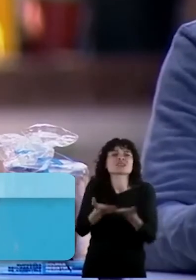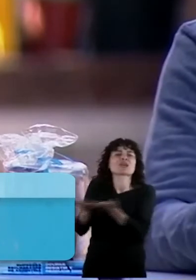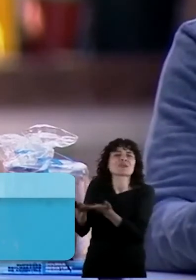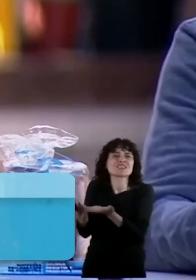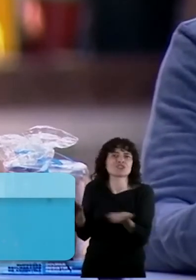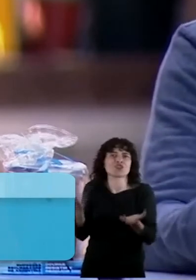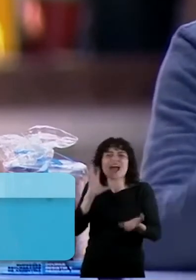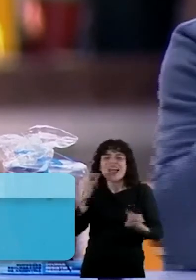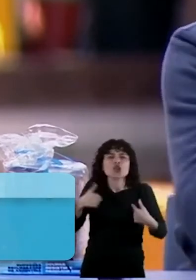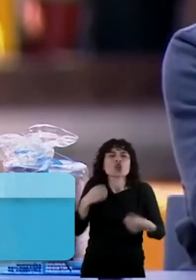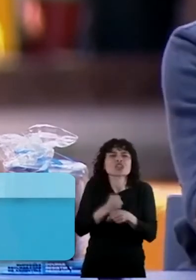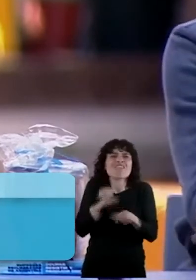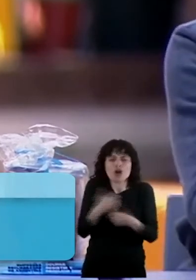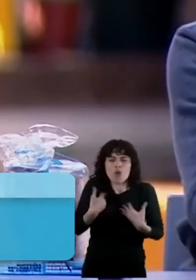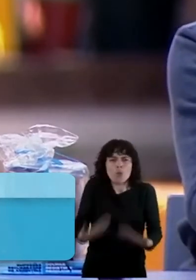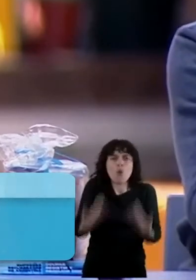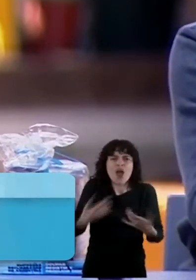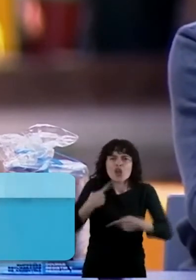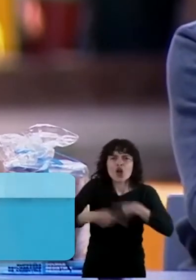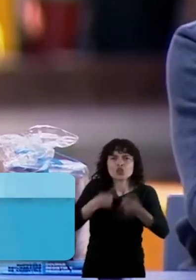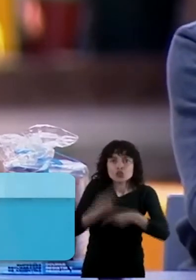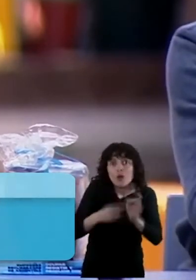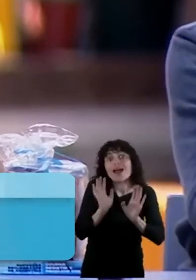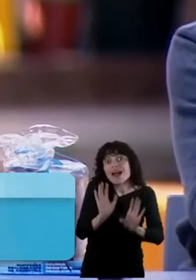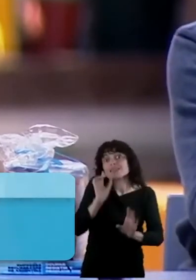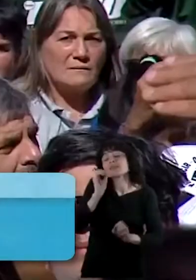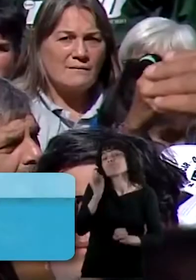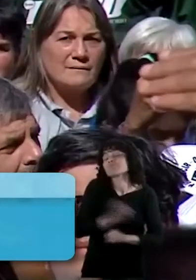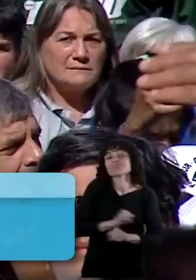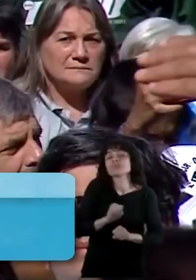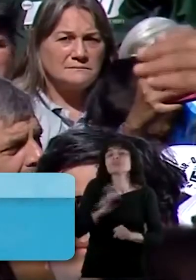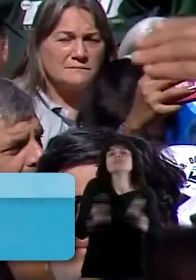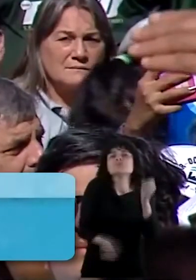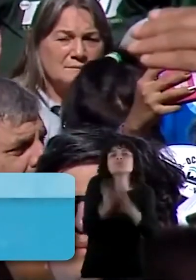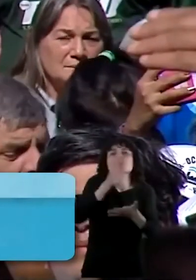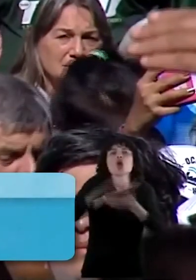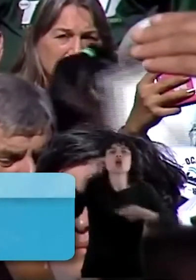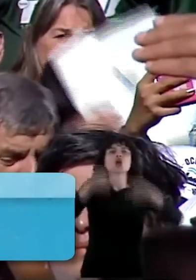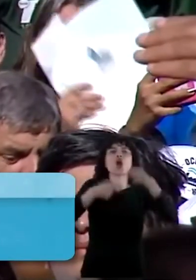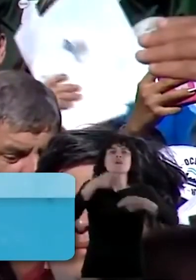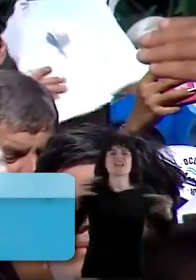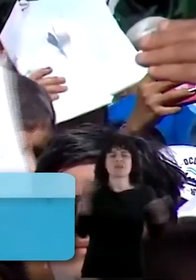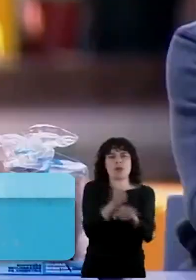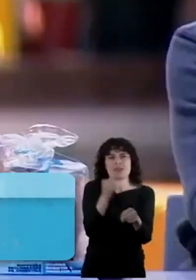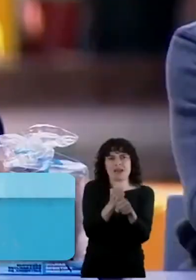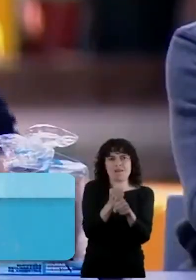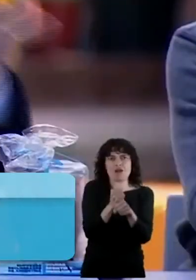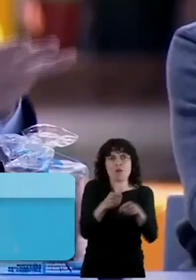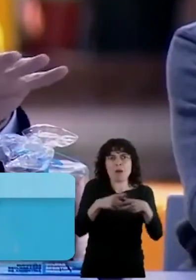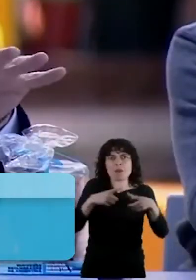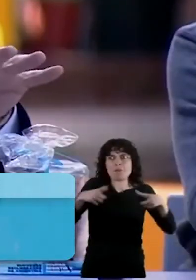que podían prestar. Y aparecieron las cooperativas de trabajo y se multiplicaron. Todo